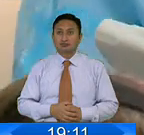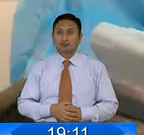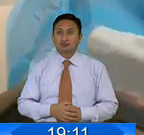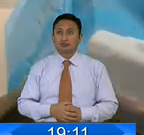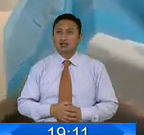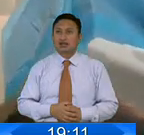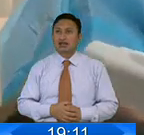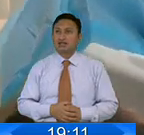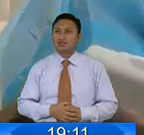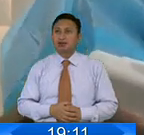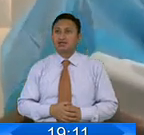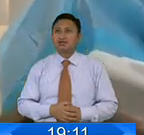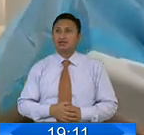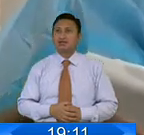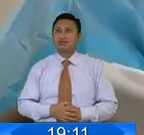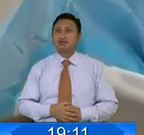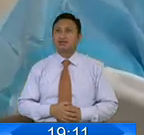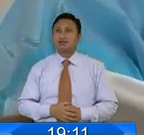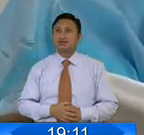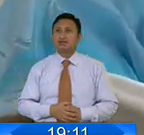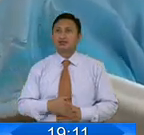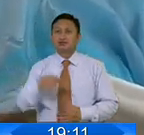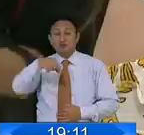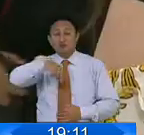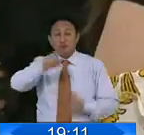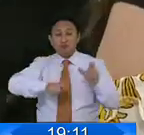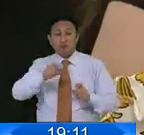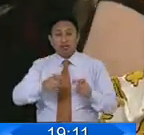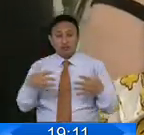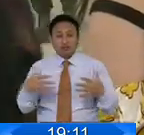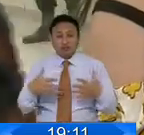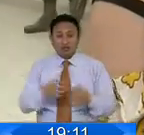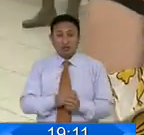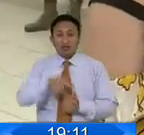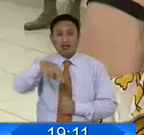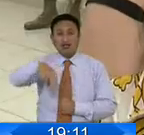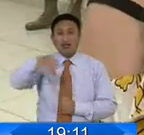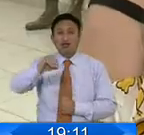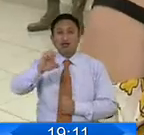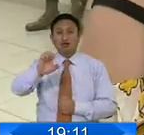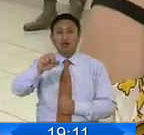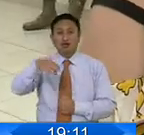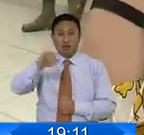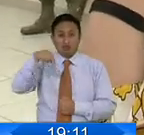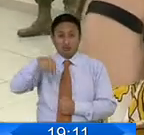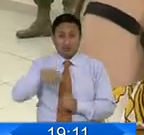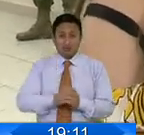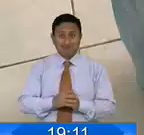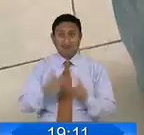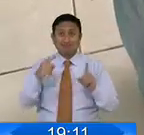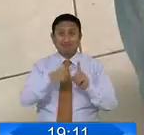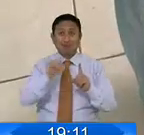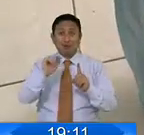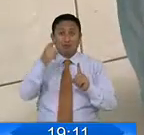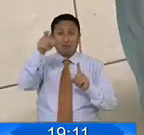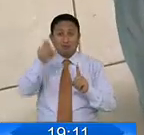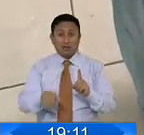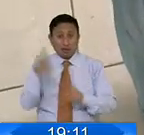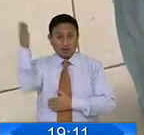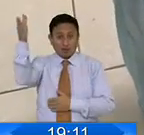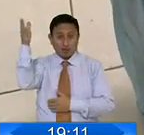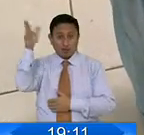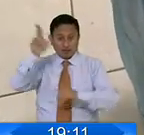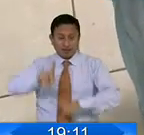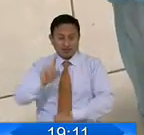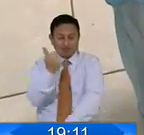Con una mezcla de emociones entre felicidad y nerviosismo, Noemí Coyaguazo, maestra de primaria, fue una de las primeras docentes